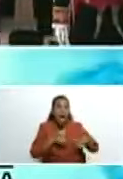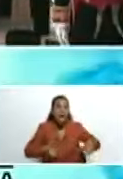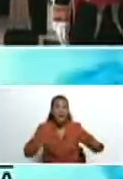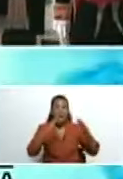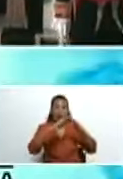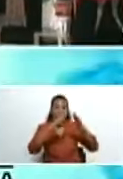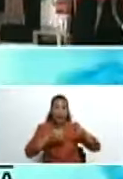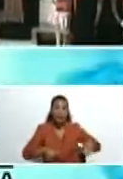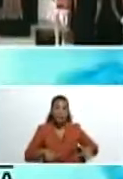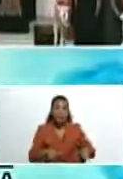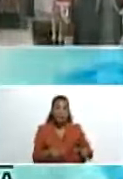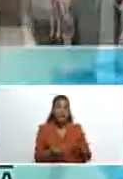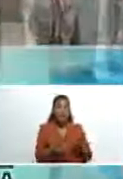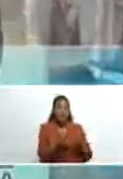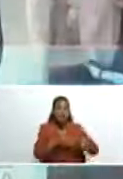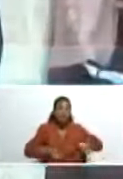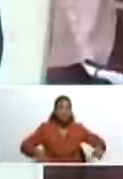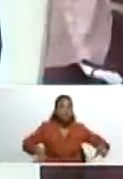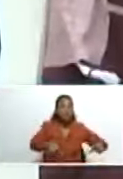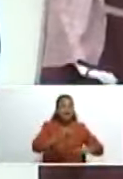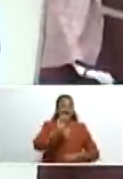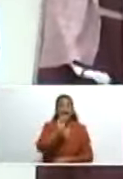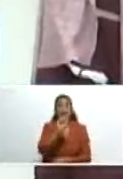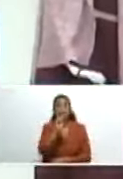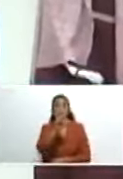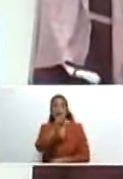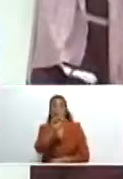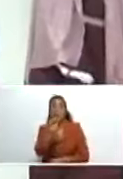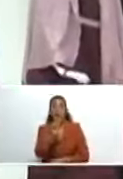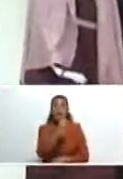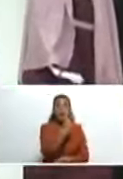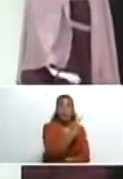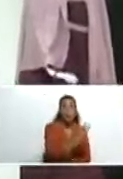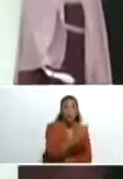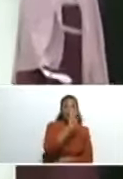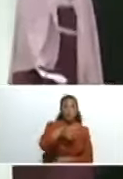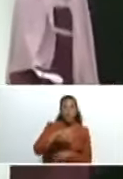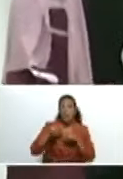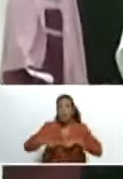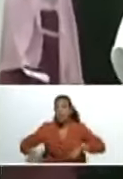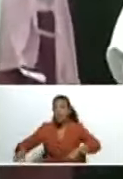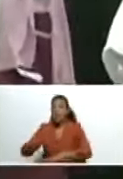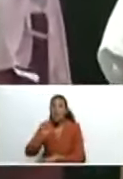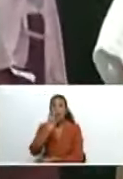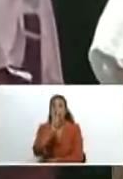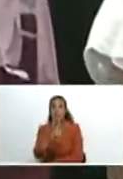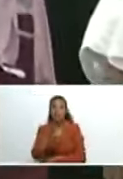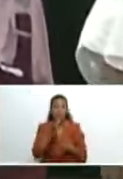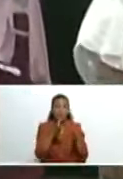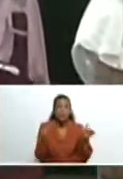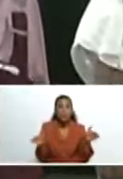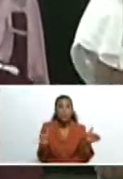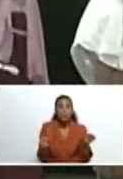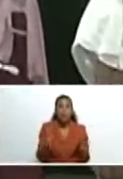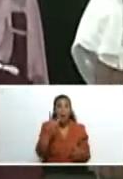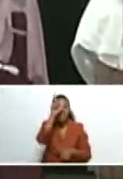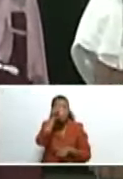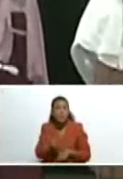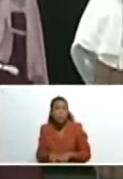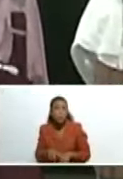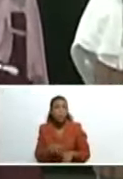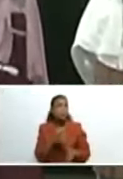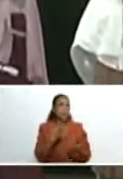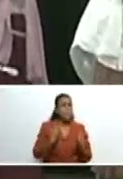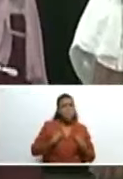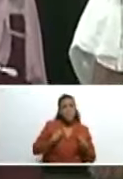2 y 3. Una sociedad rígida e inflexible para reflexionar cómo estaba compuesta esa sociedad en la que nuestro Libertador se crió, pero